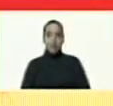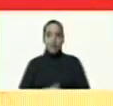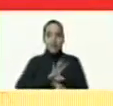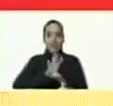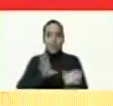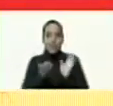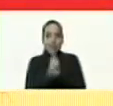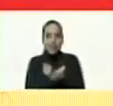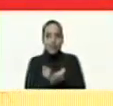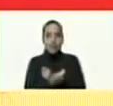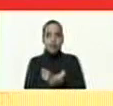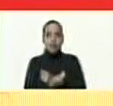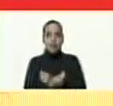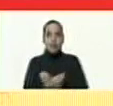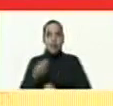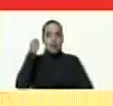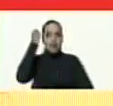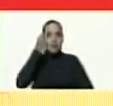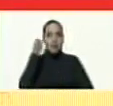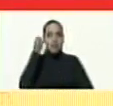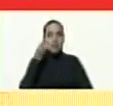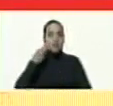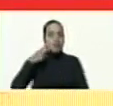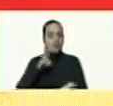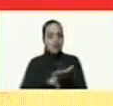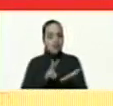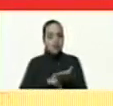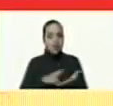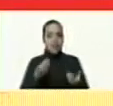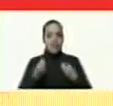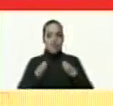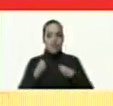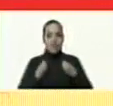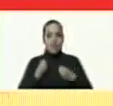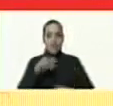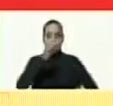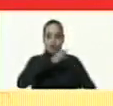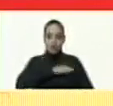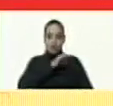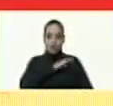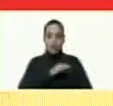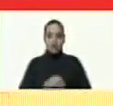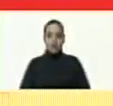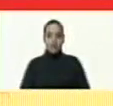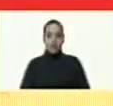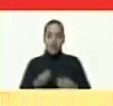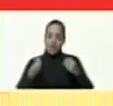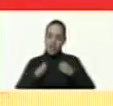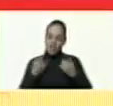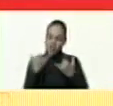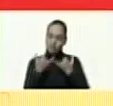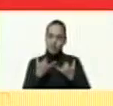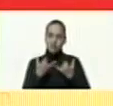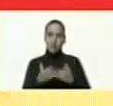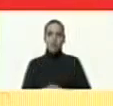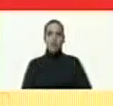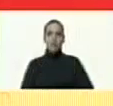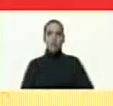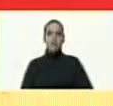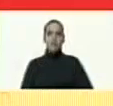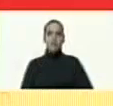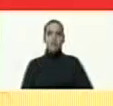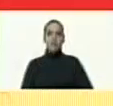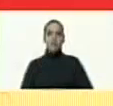transformadores del pensamiento, de la realidad, de la vida, de la sociedad, de la vida de uno mismo. Y además,